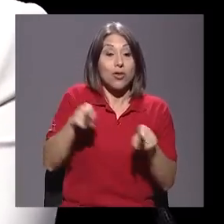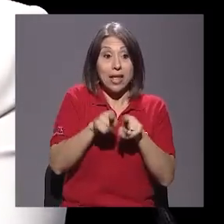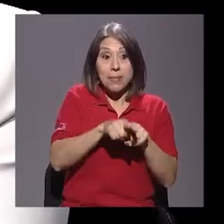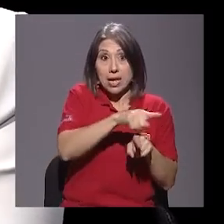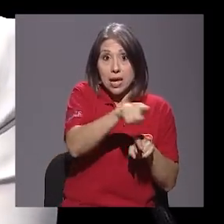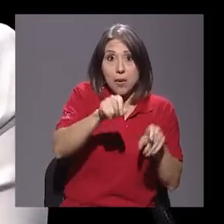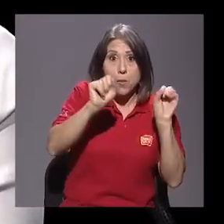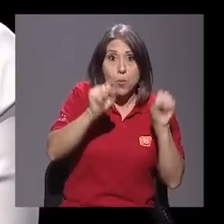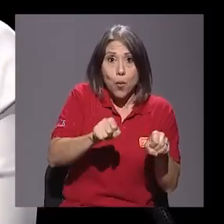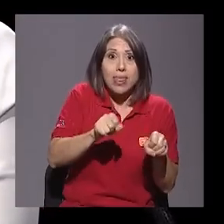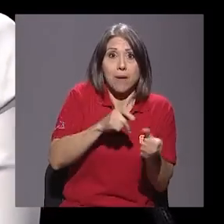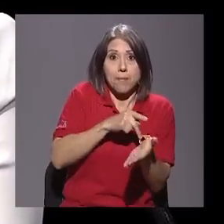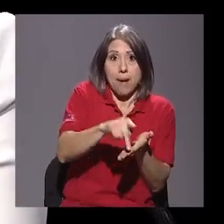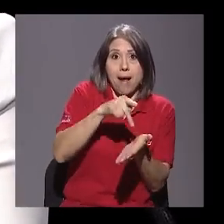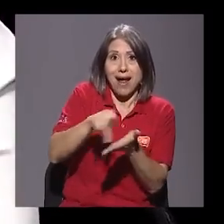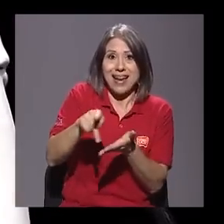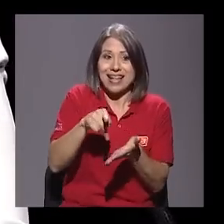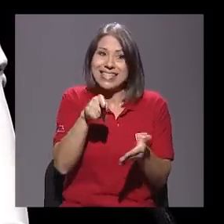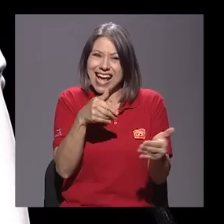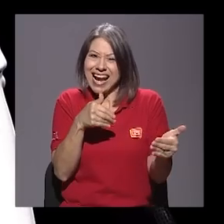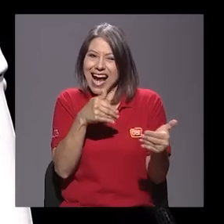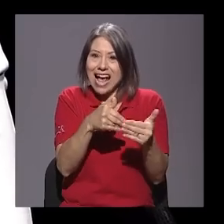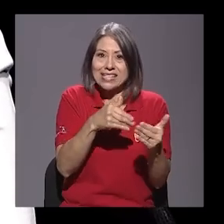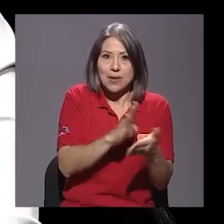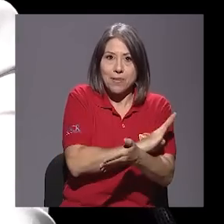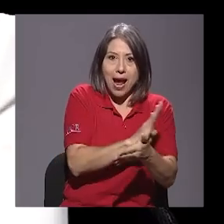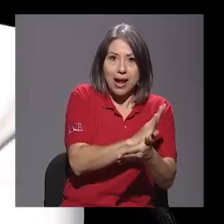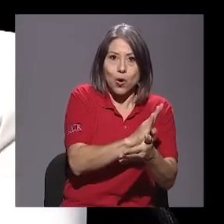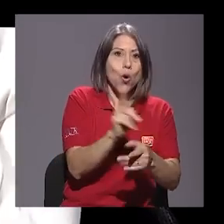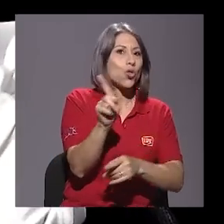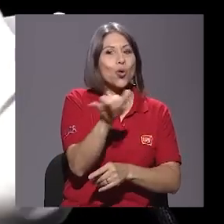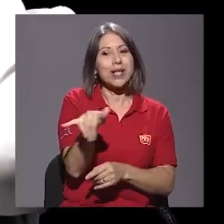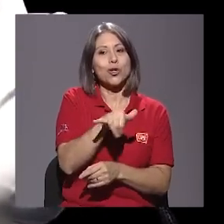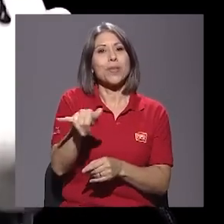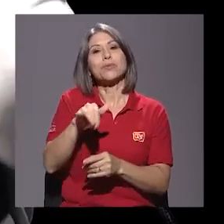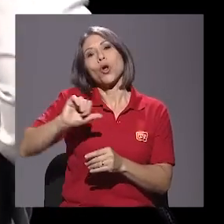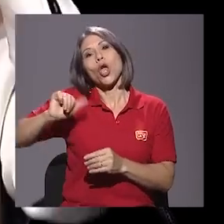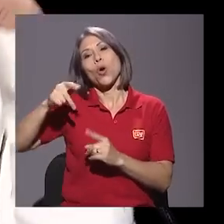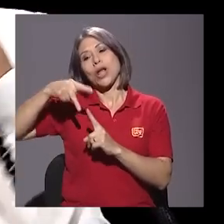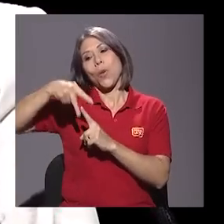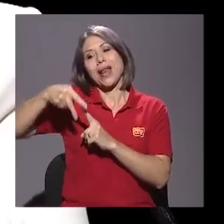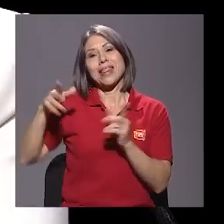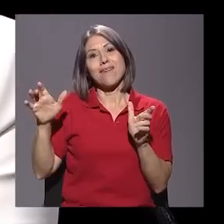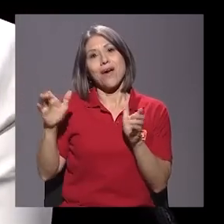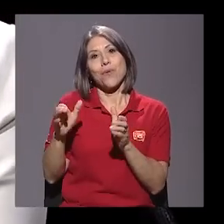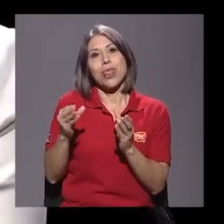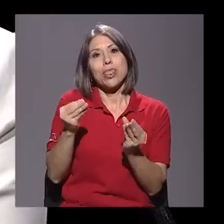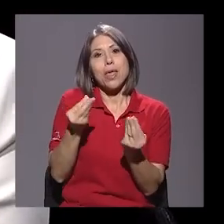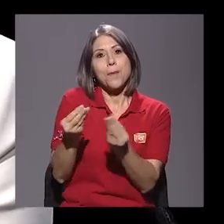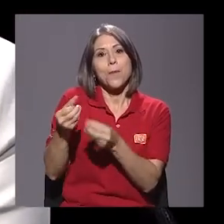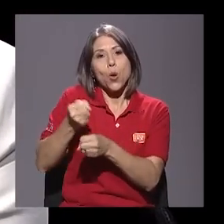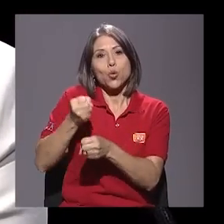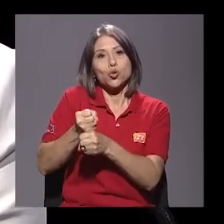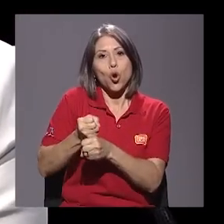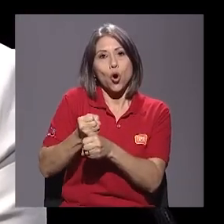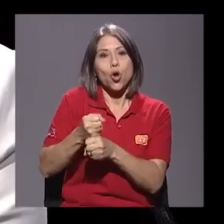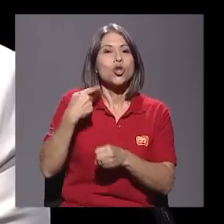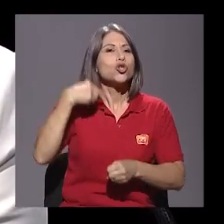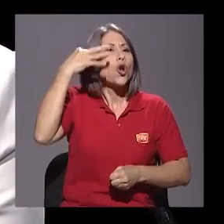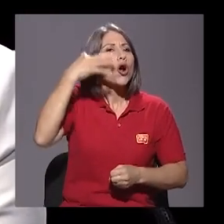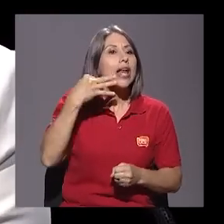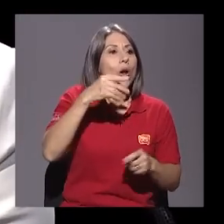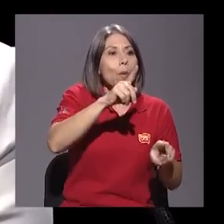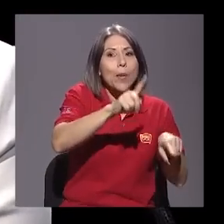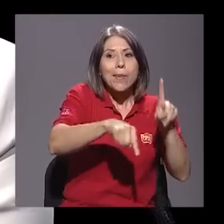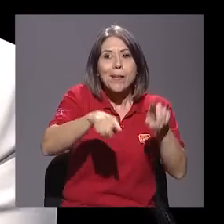casi va aspirando a banco, ¿verdad? Eso no es lo mismo que también una cooperativa producción. Entonces, yo lo que creo es que con las cooperativas es necesario